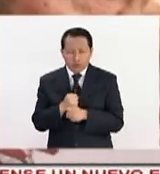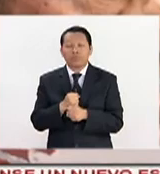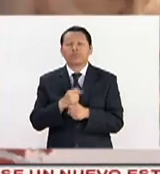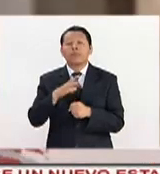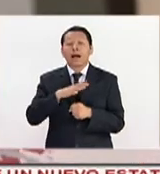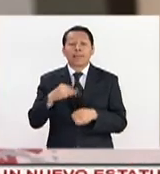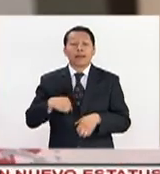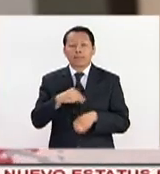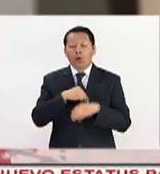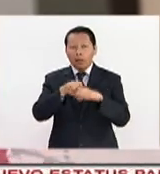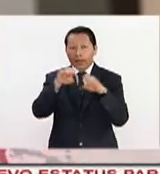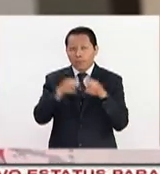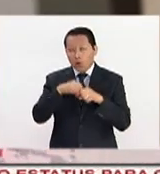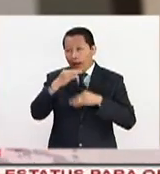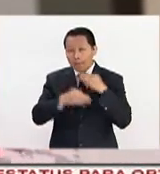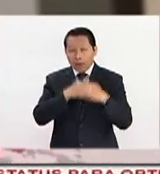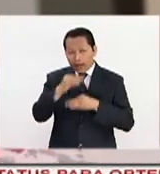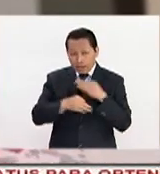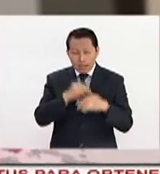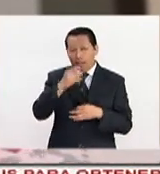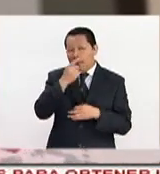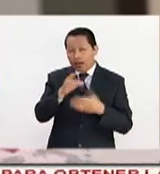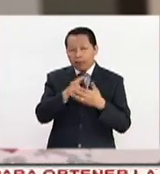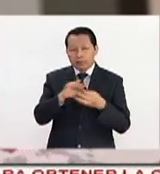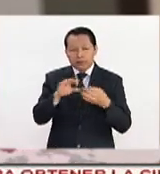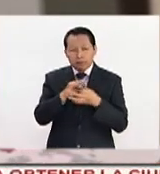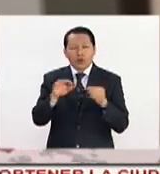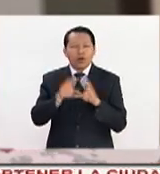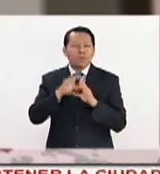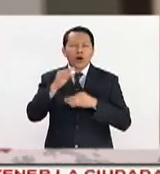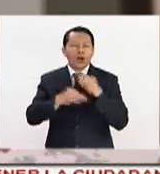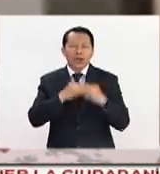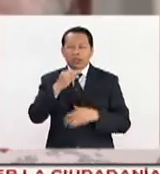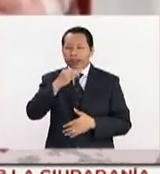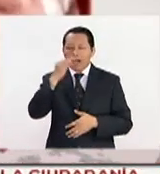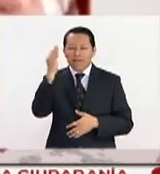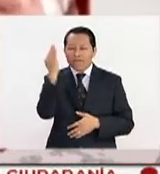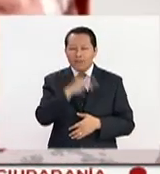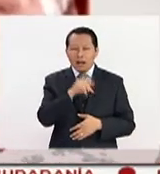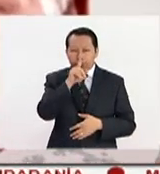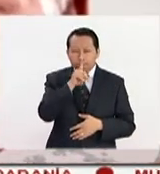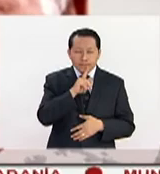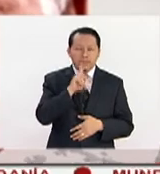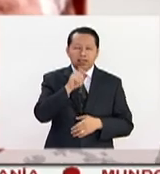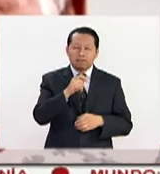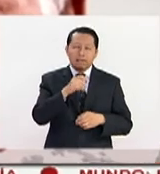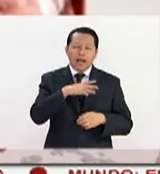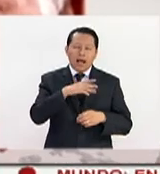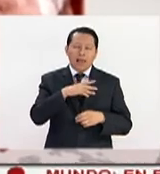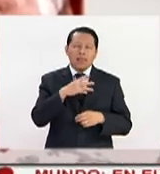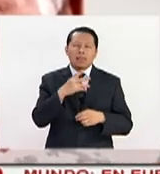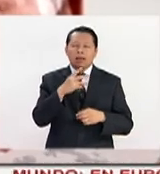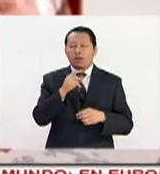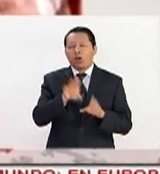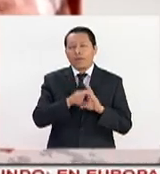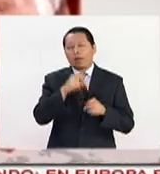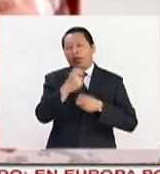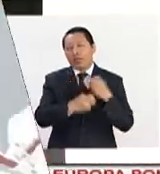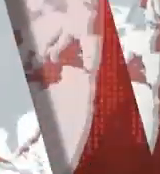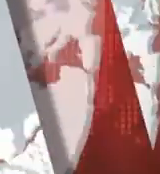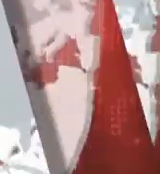los miembros del equipo de campaña de Moore calificaron el reporte como una noticia falsa y con fines de difamación intencional.